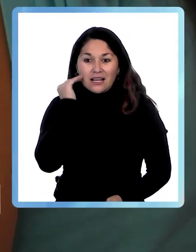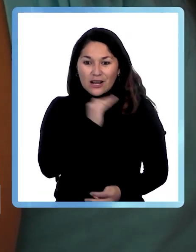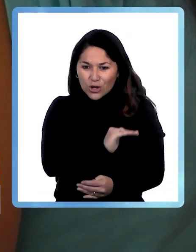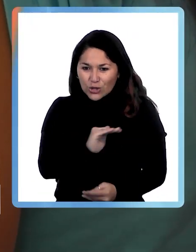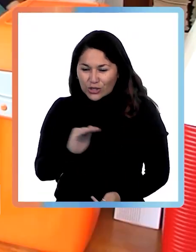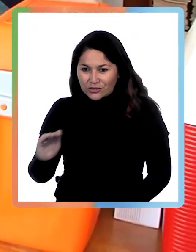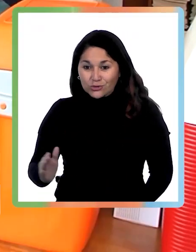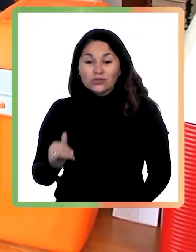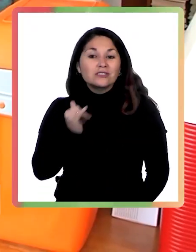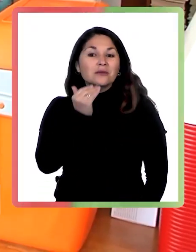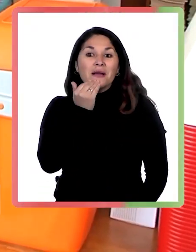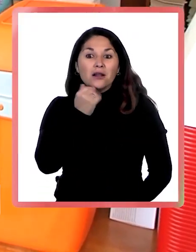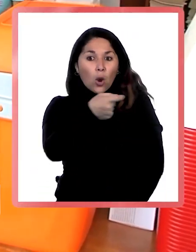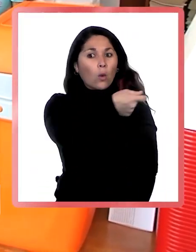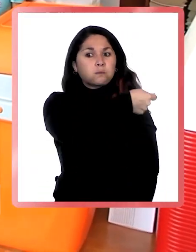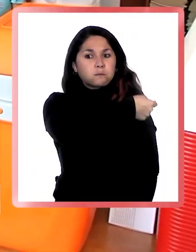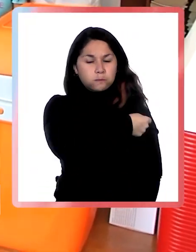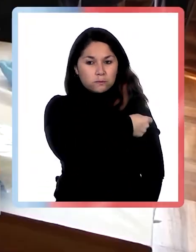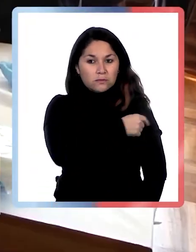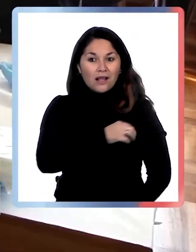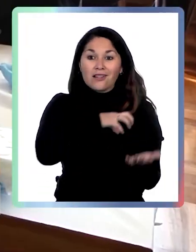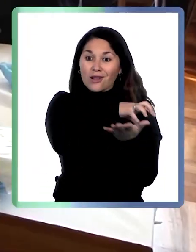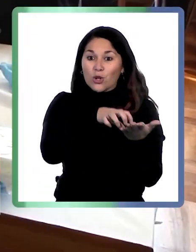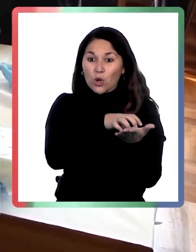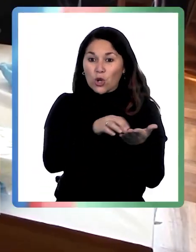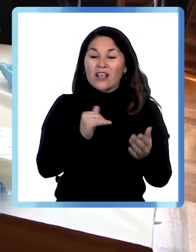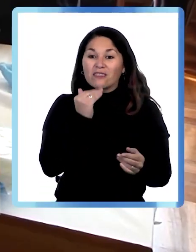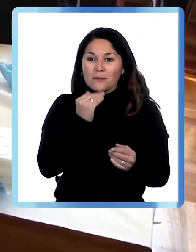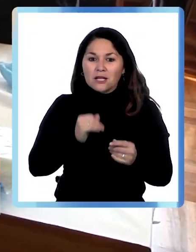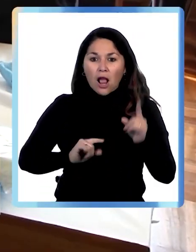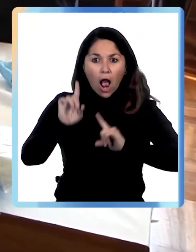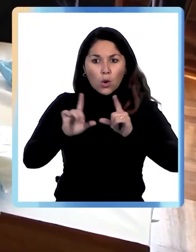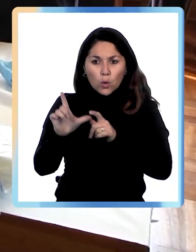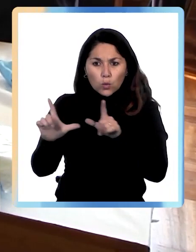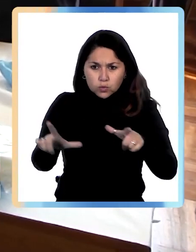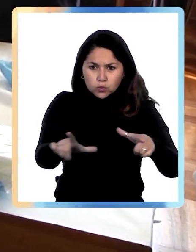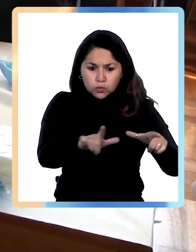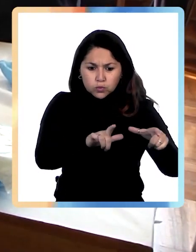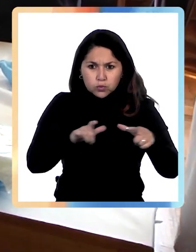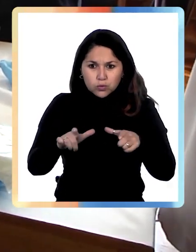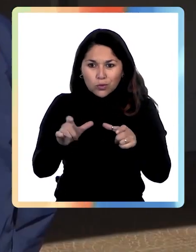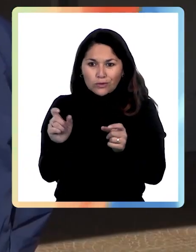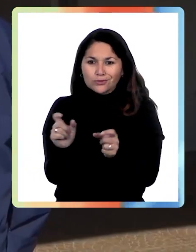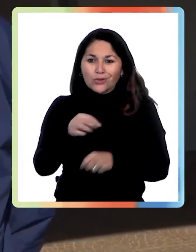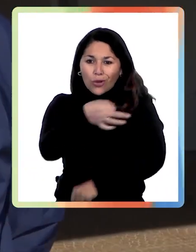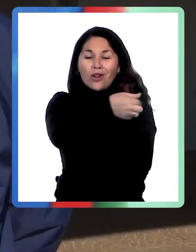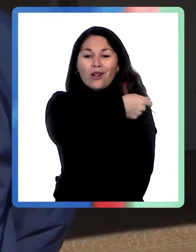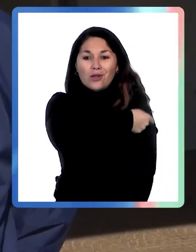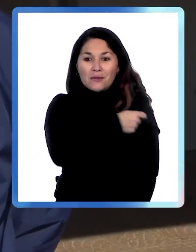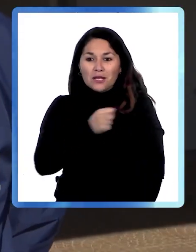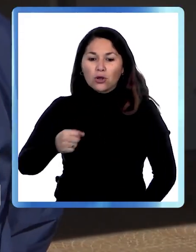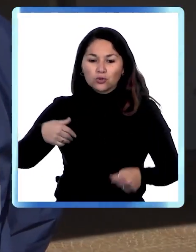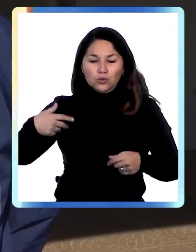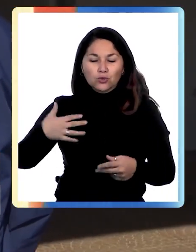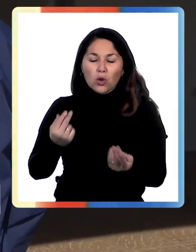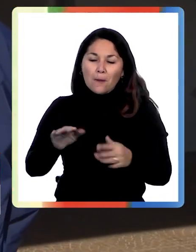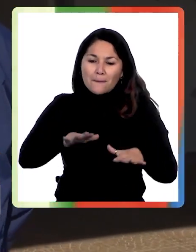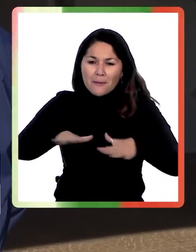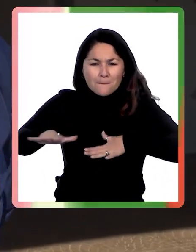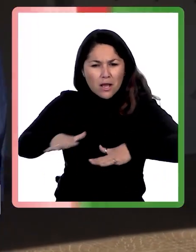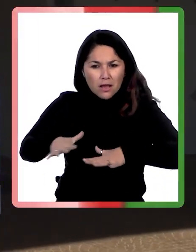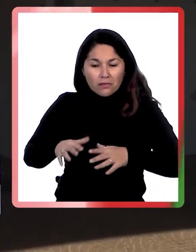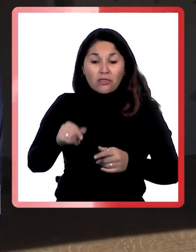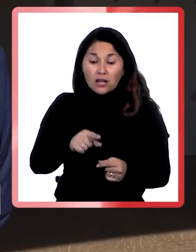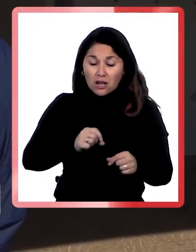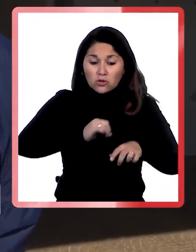de riesgo también en la comuna se han instalado vacunatorios móviles hemos también estado desplegando algunos operativos en el territorio